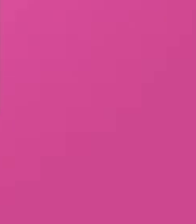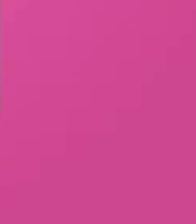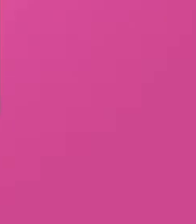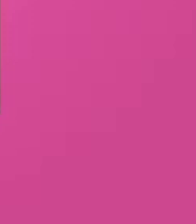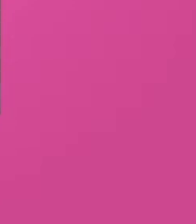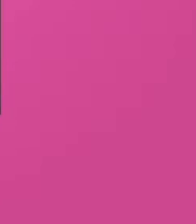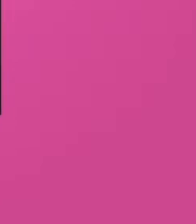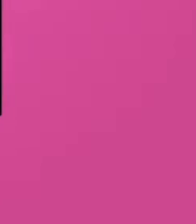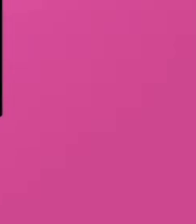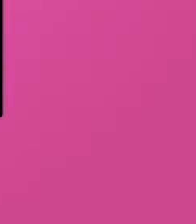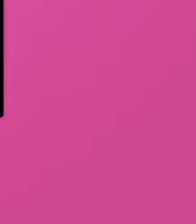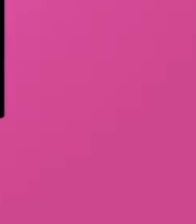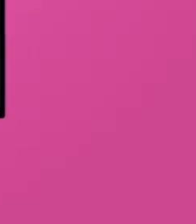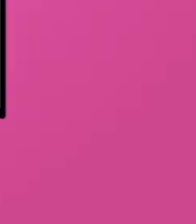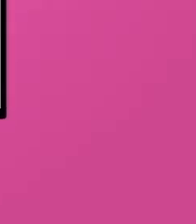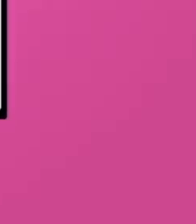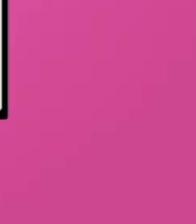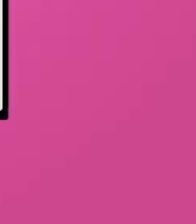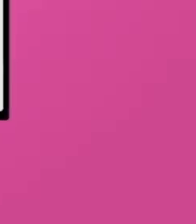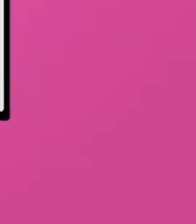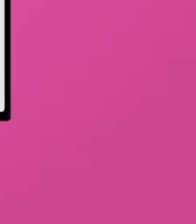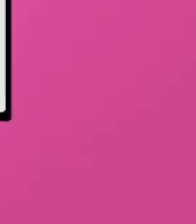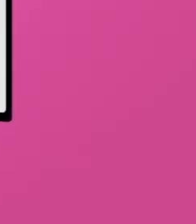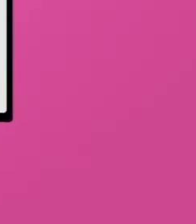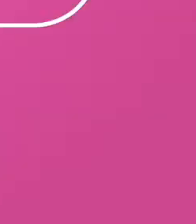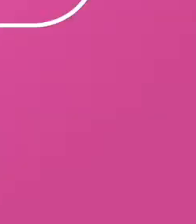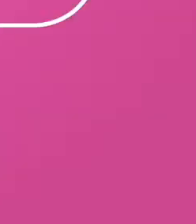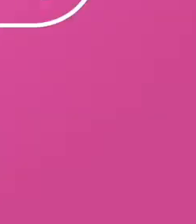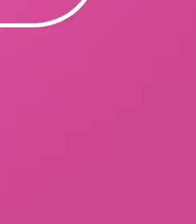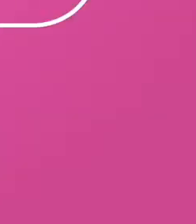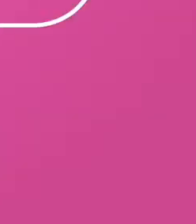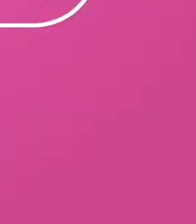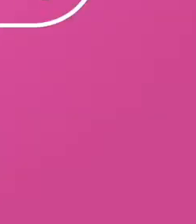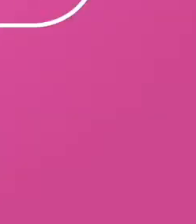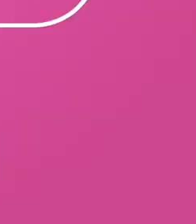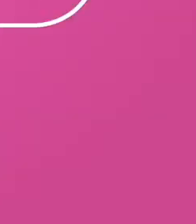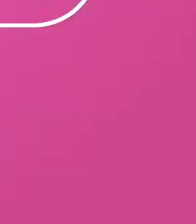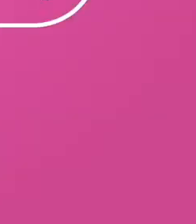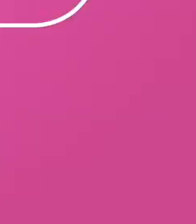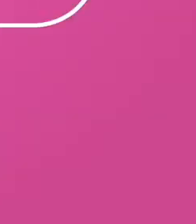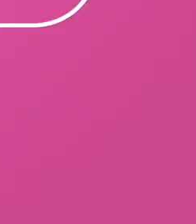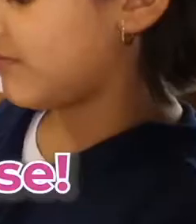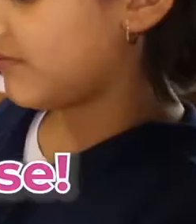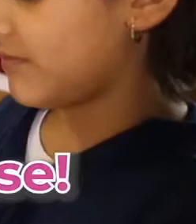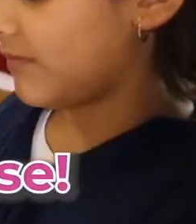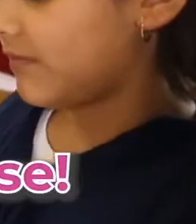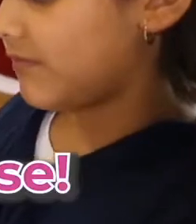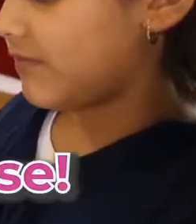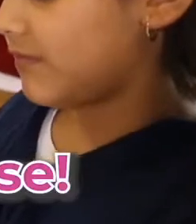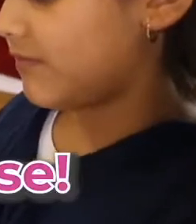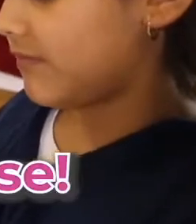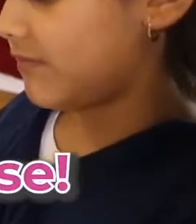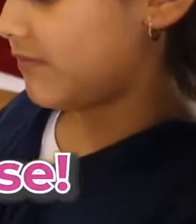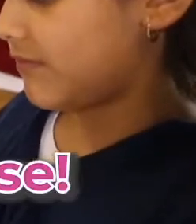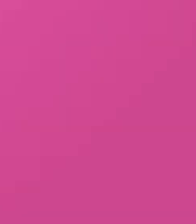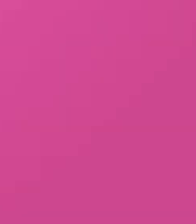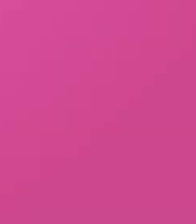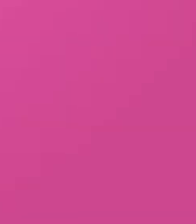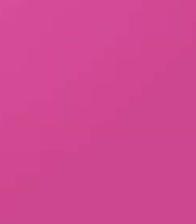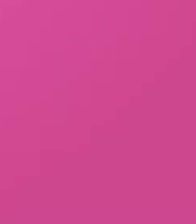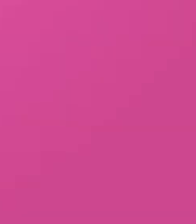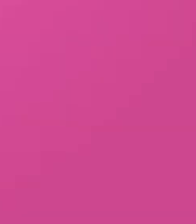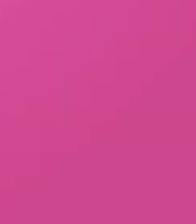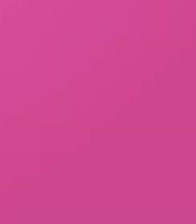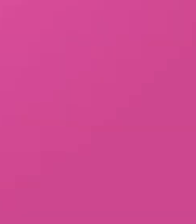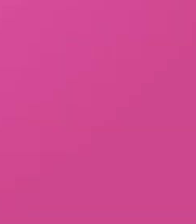conalitech.cep.gov.mx. De lunes a viernes transmitiremos las clases en televisión abierta. Consulta los horarios en los sitios oficiales y no pierdas ni una clase.